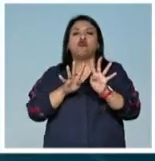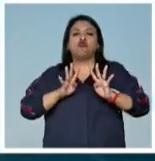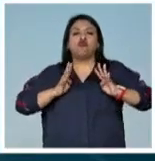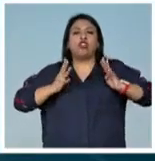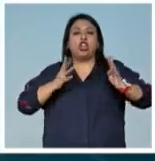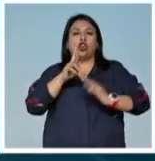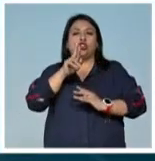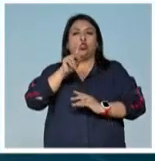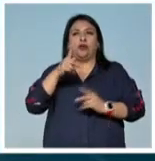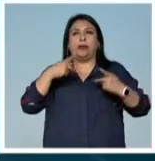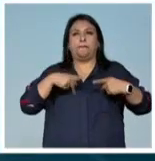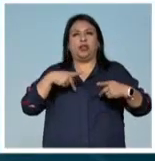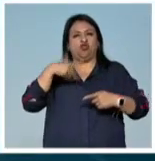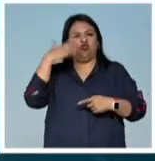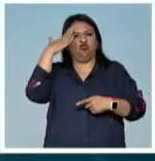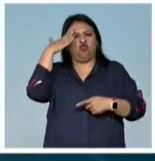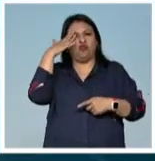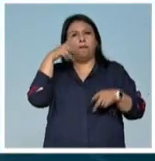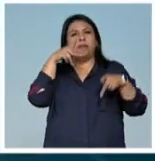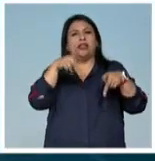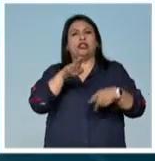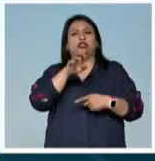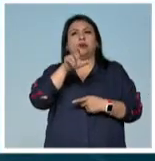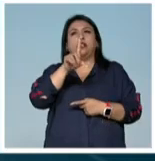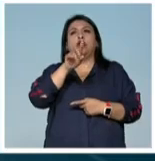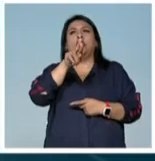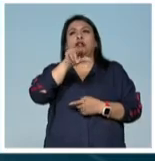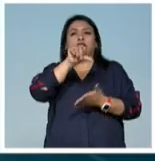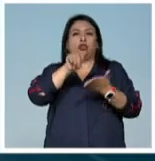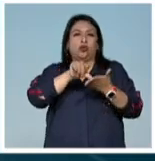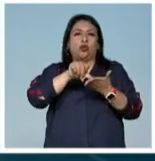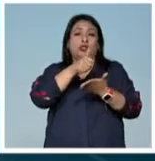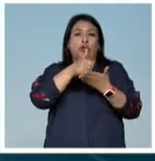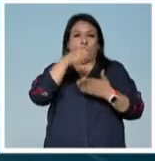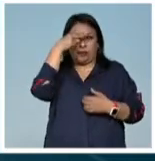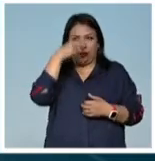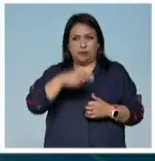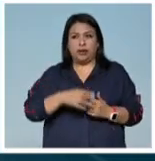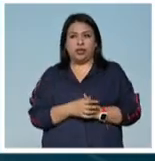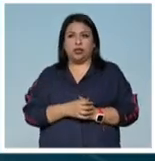las Personas Ilustres del Panteón Civil de Dolores en la Ciudad de México.